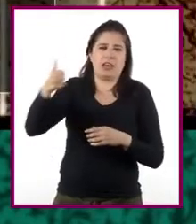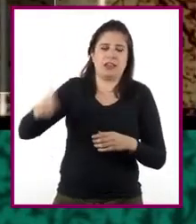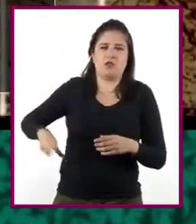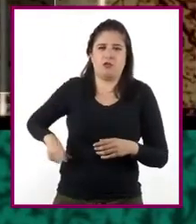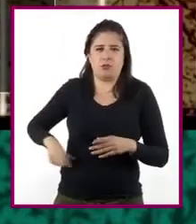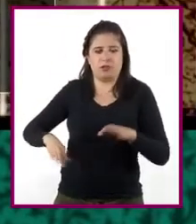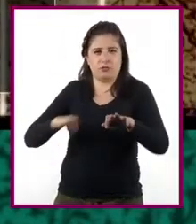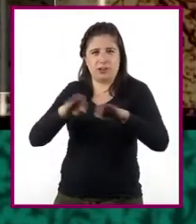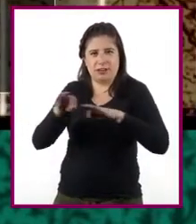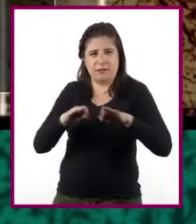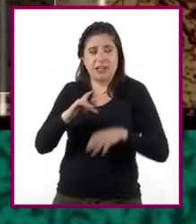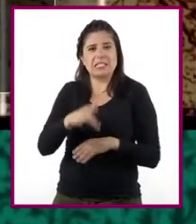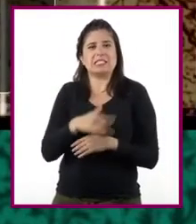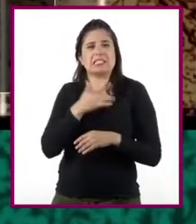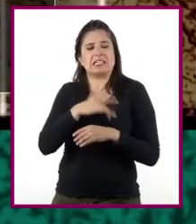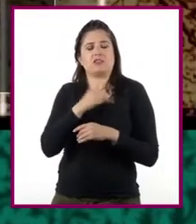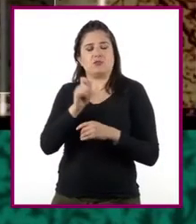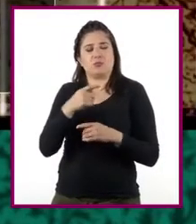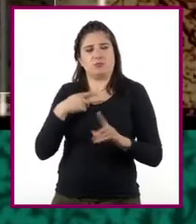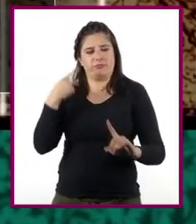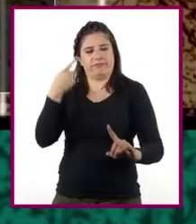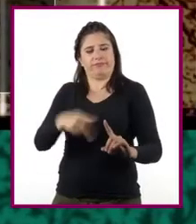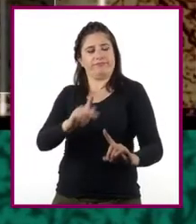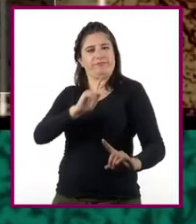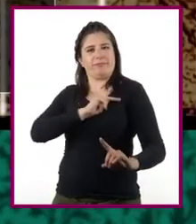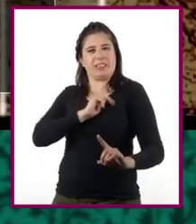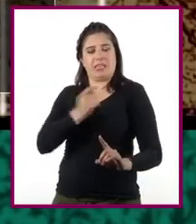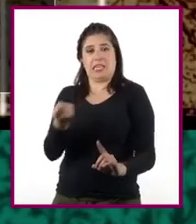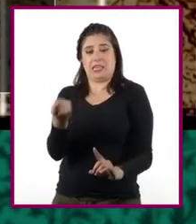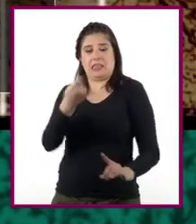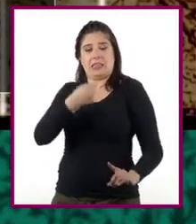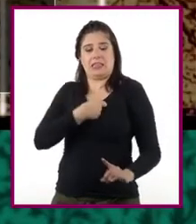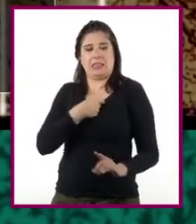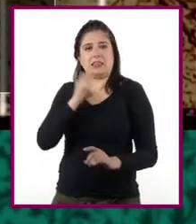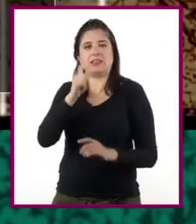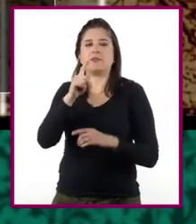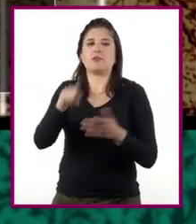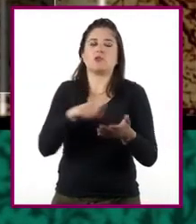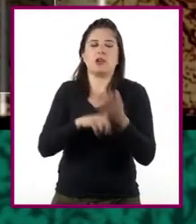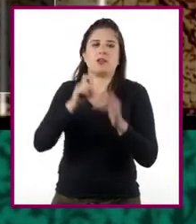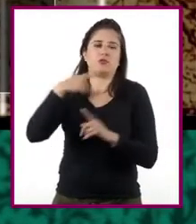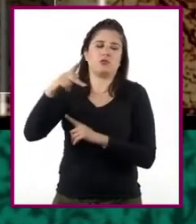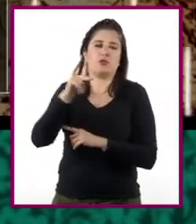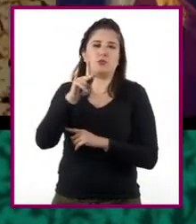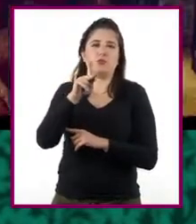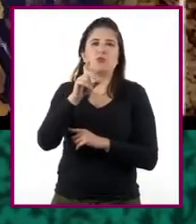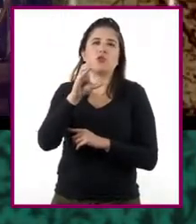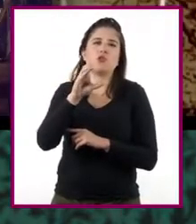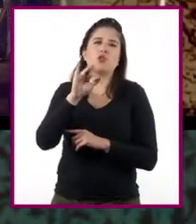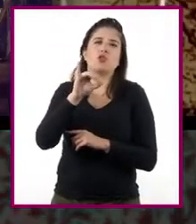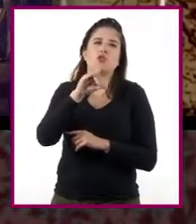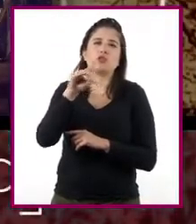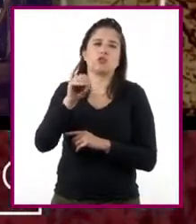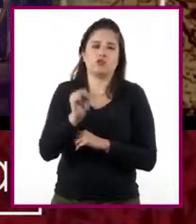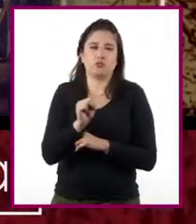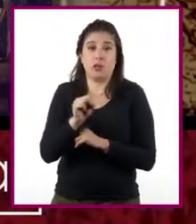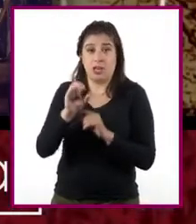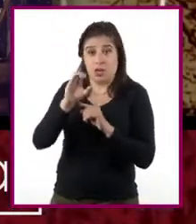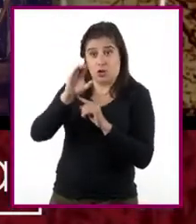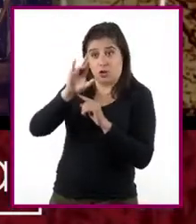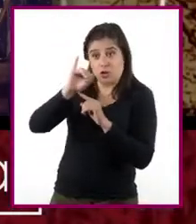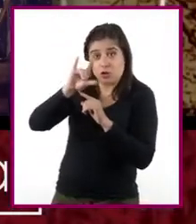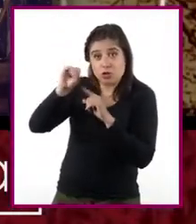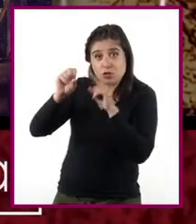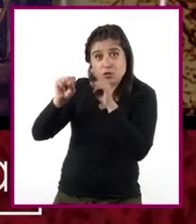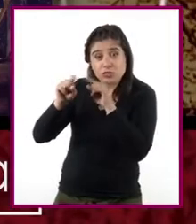sin dejar de lado el sentimiento de pertenencia e identidad por parte de los criollos. A este descontento criollo